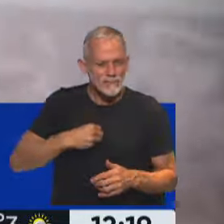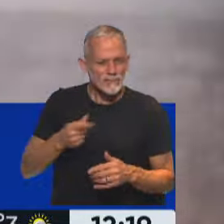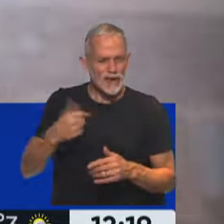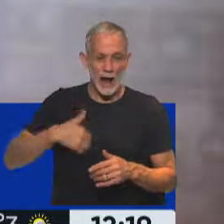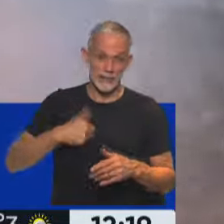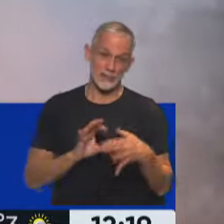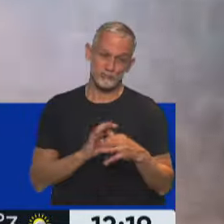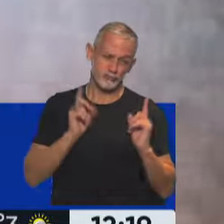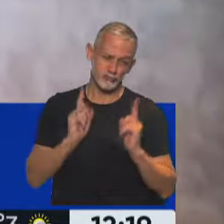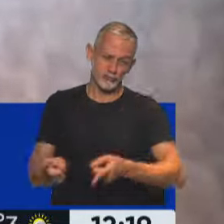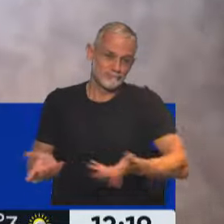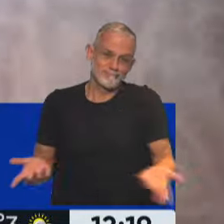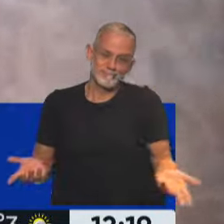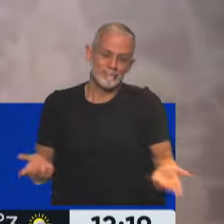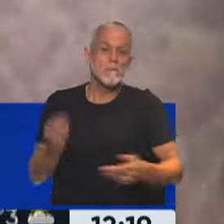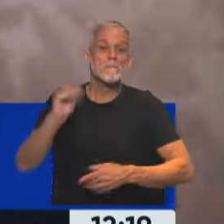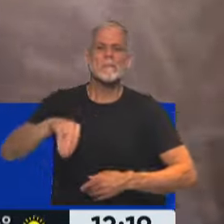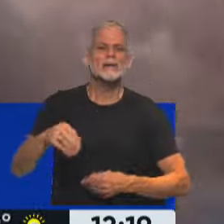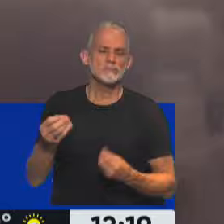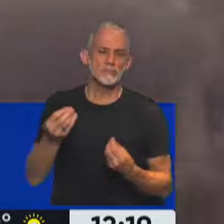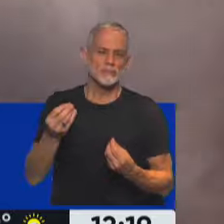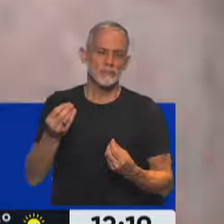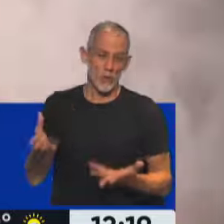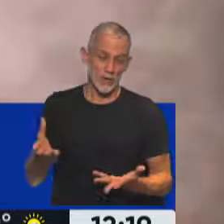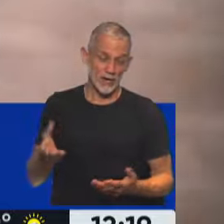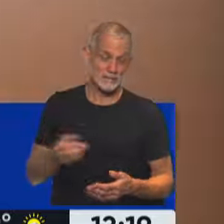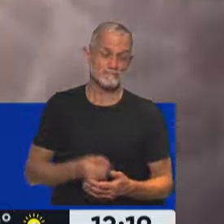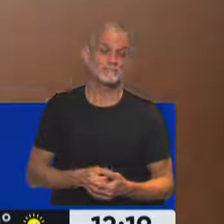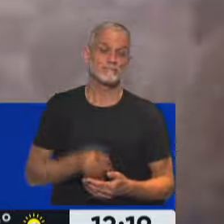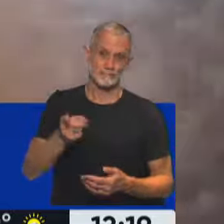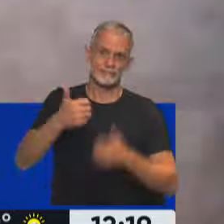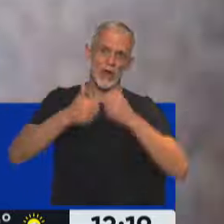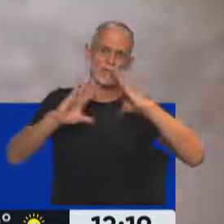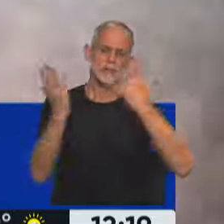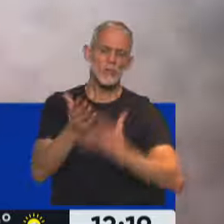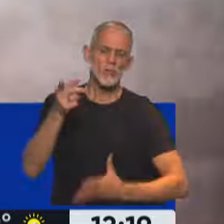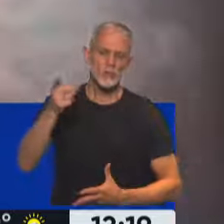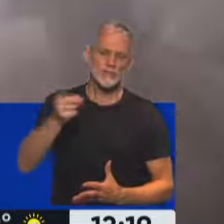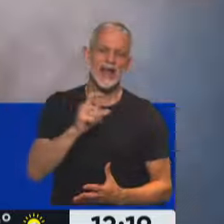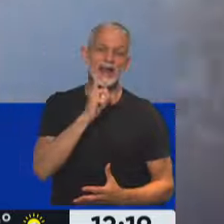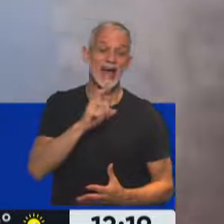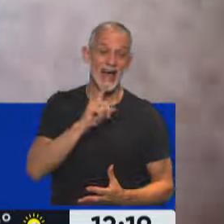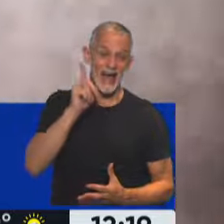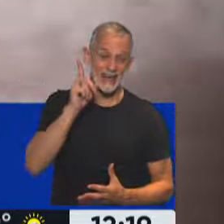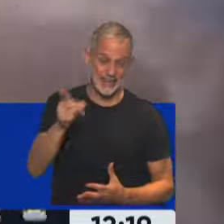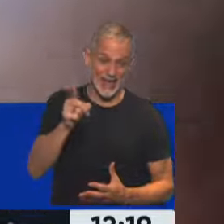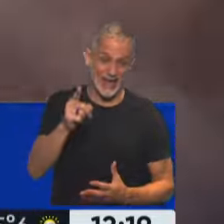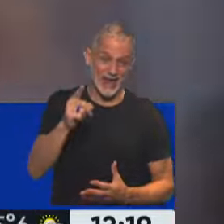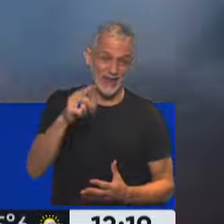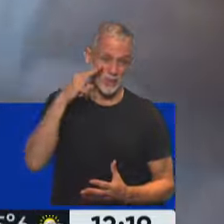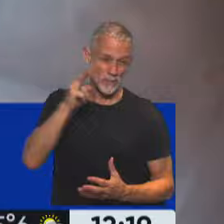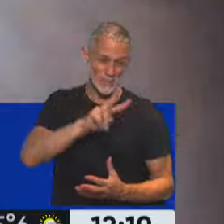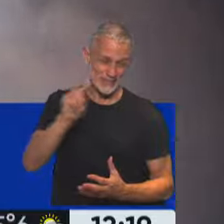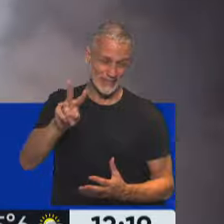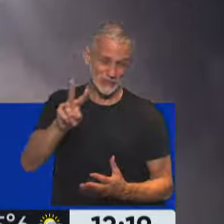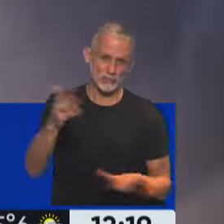quedó y después mucho más refrendado lo que fue el Mundial de Qatar 2022. Y la